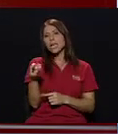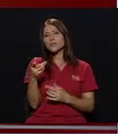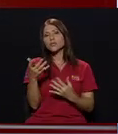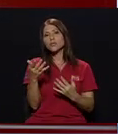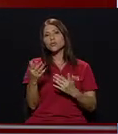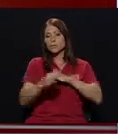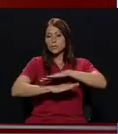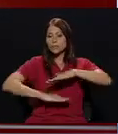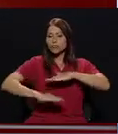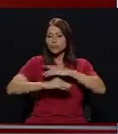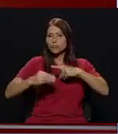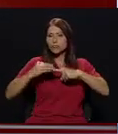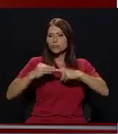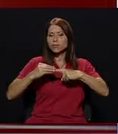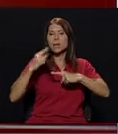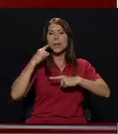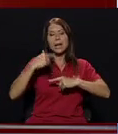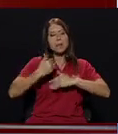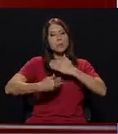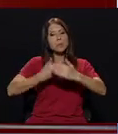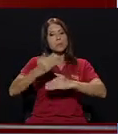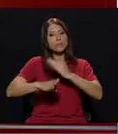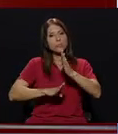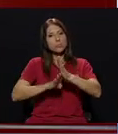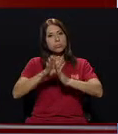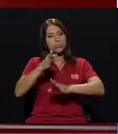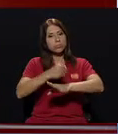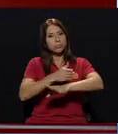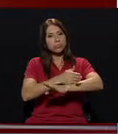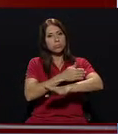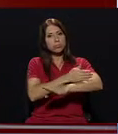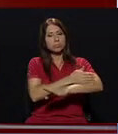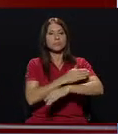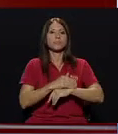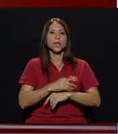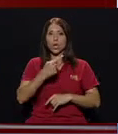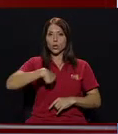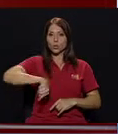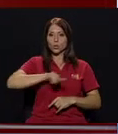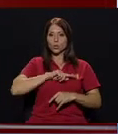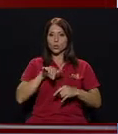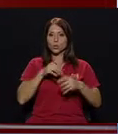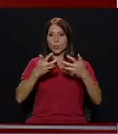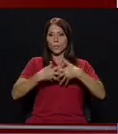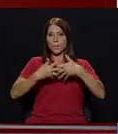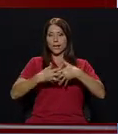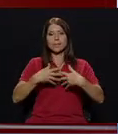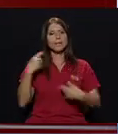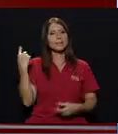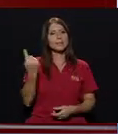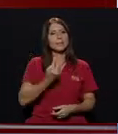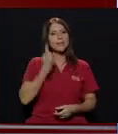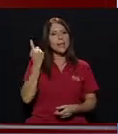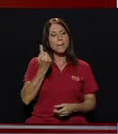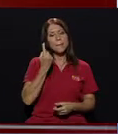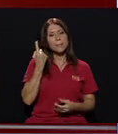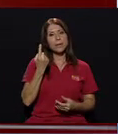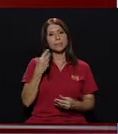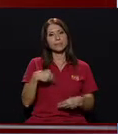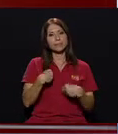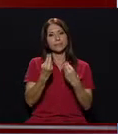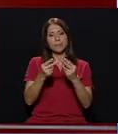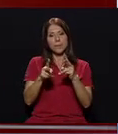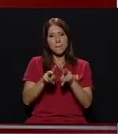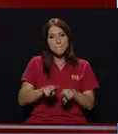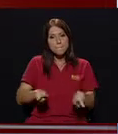como empresa siempre hemos valorado ese objetivo, esa visión de ellos, y les hemos dado ese seguimiento,